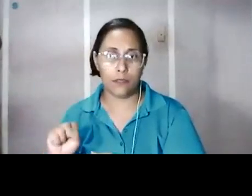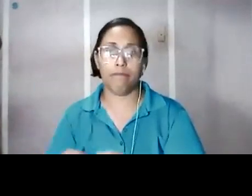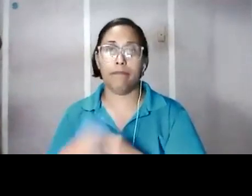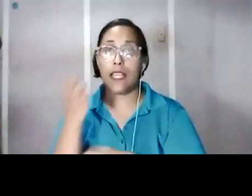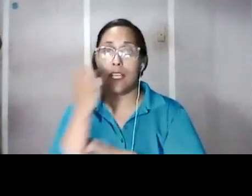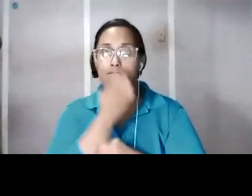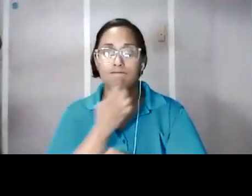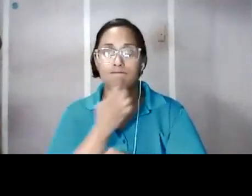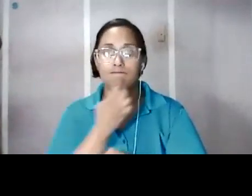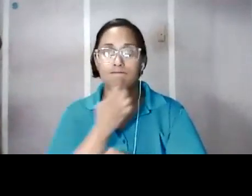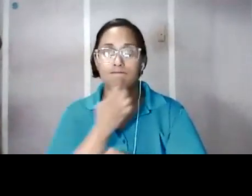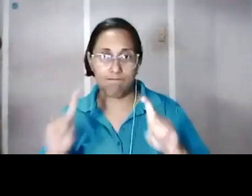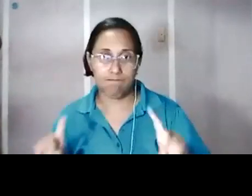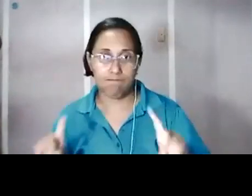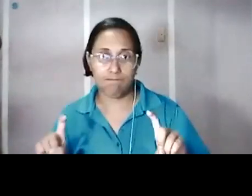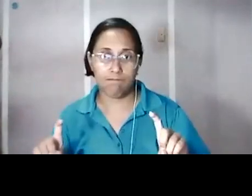examen